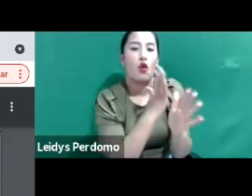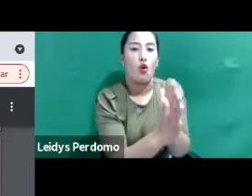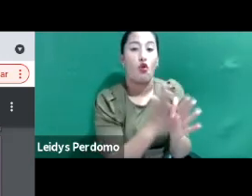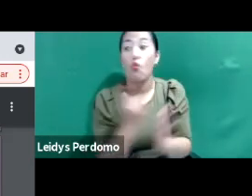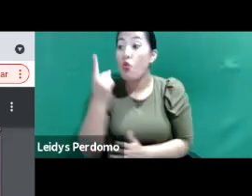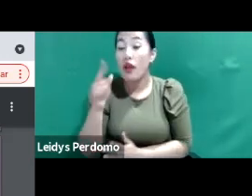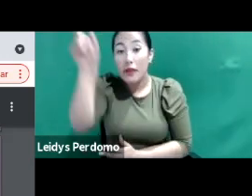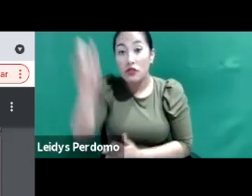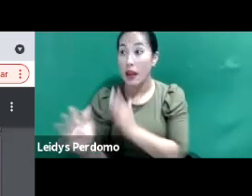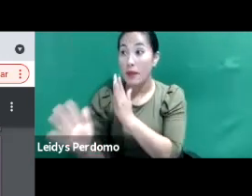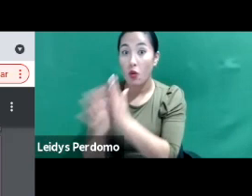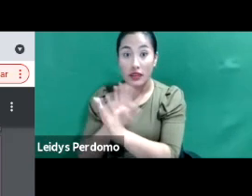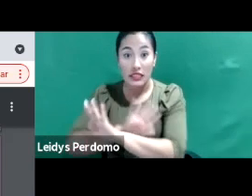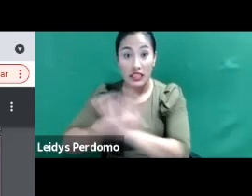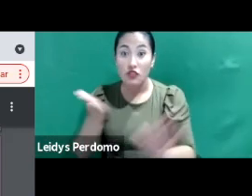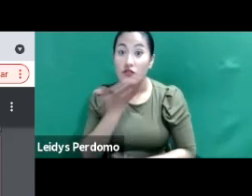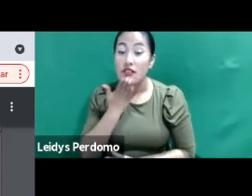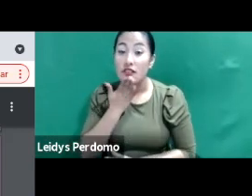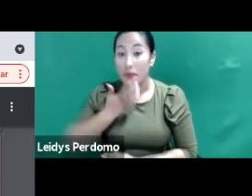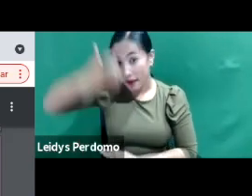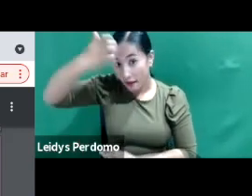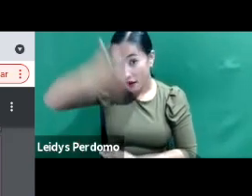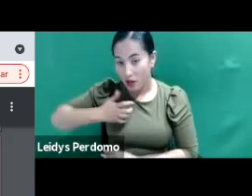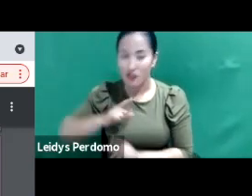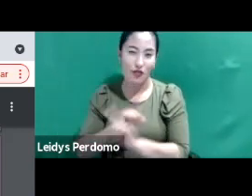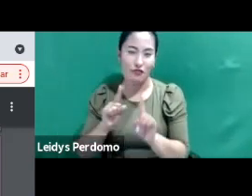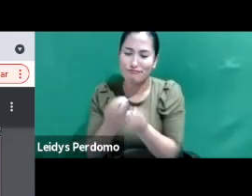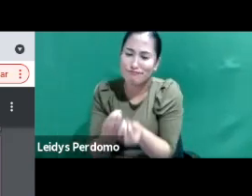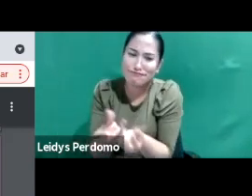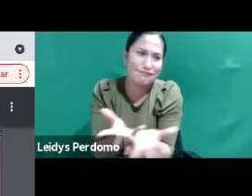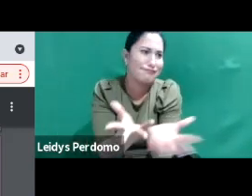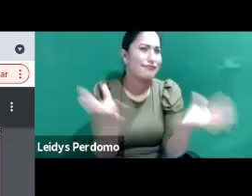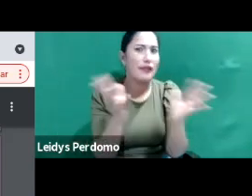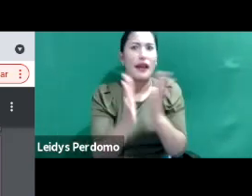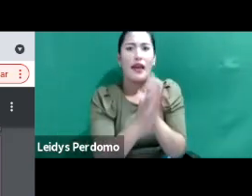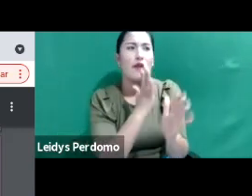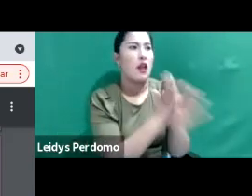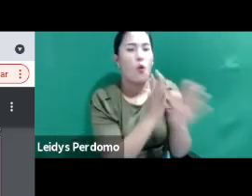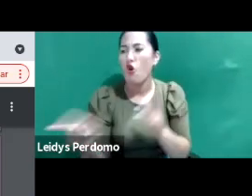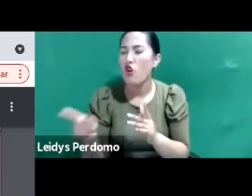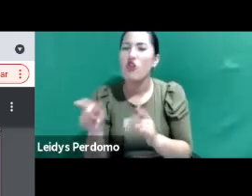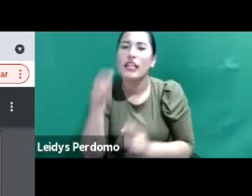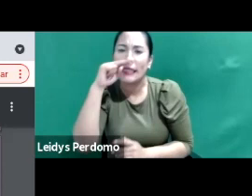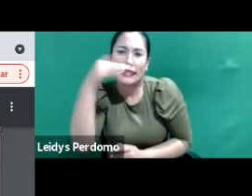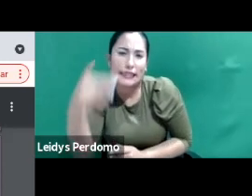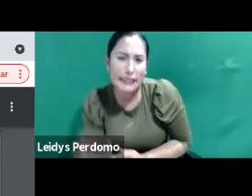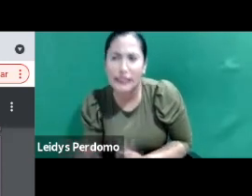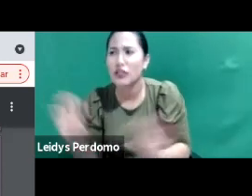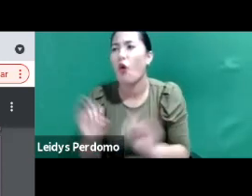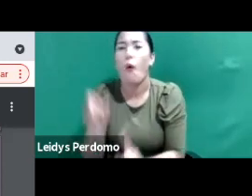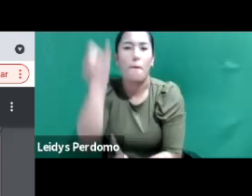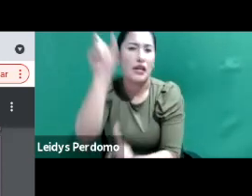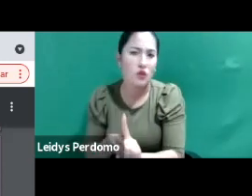nosotros poder evaluar a las personas más cercanas de interacción del niño o de la persona en este